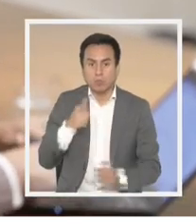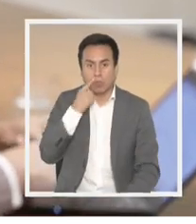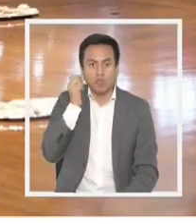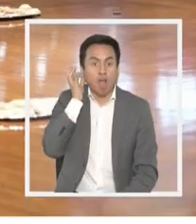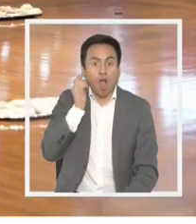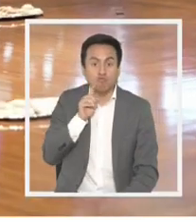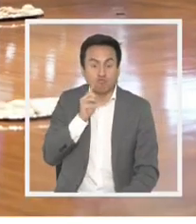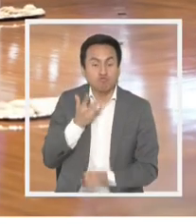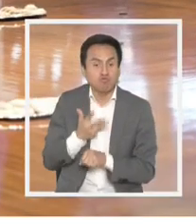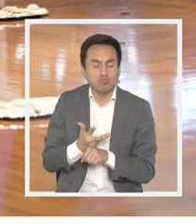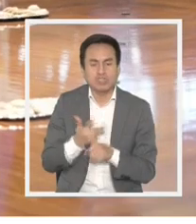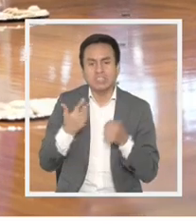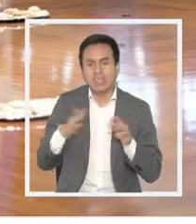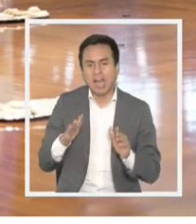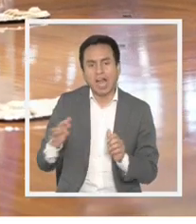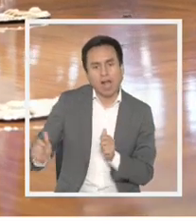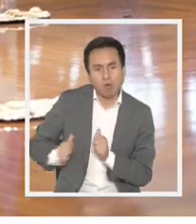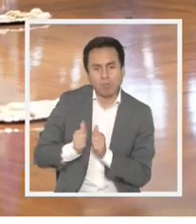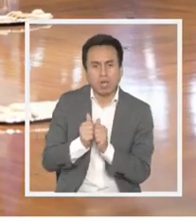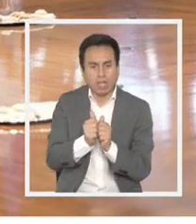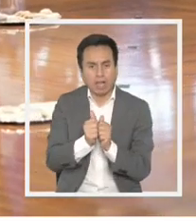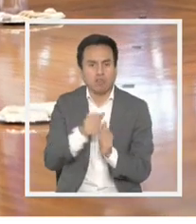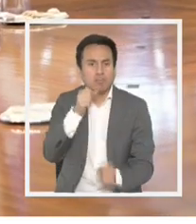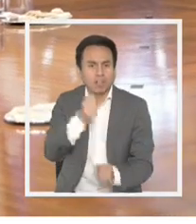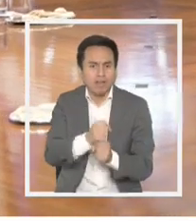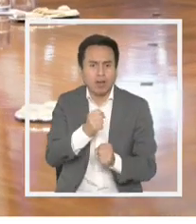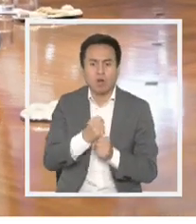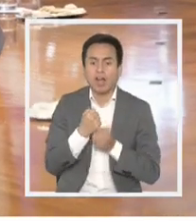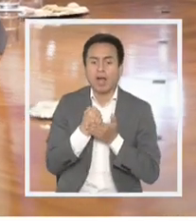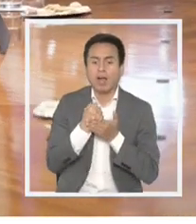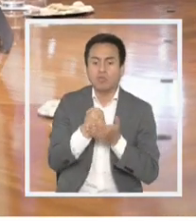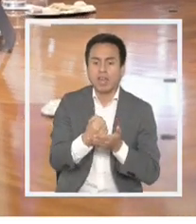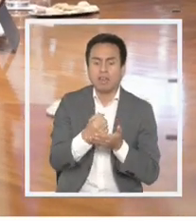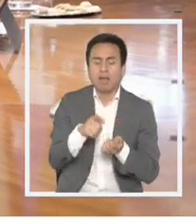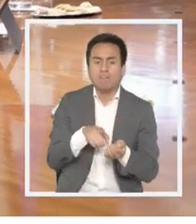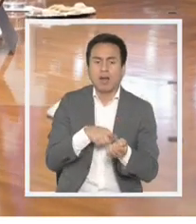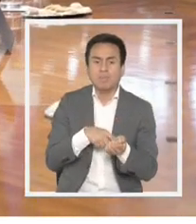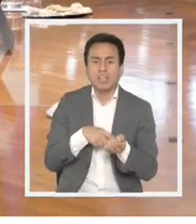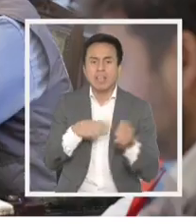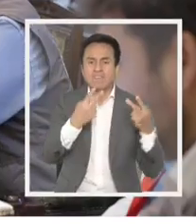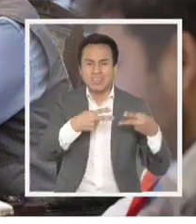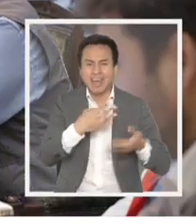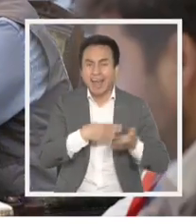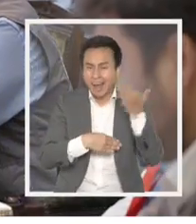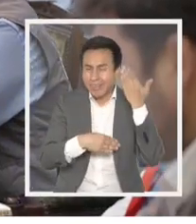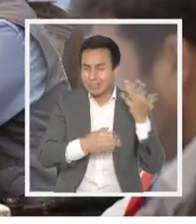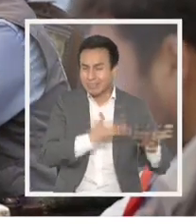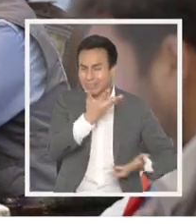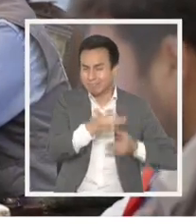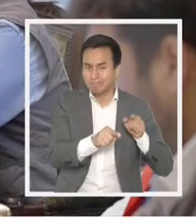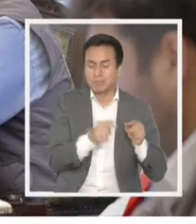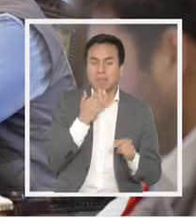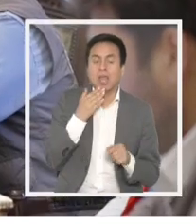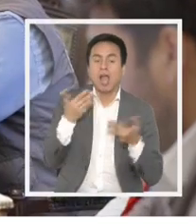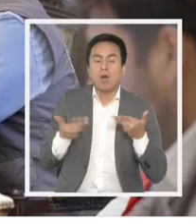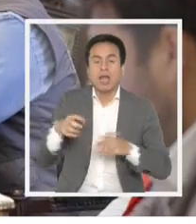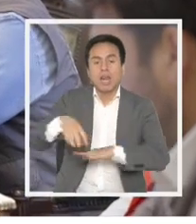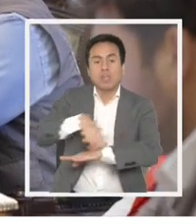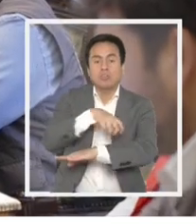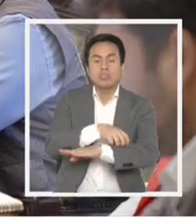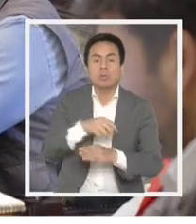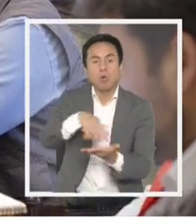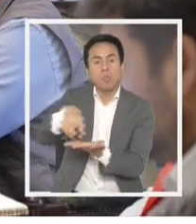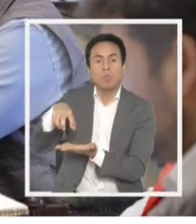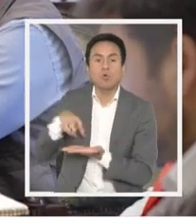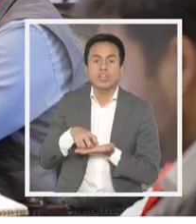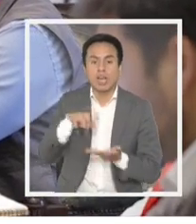voluntarias que han estado Incluso acompañándonos en el trabajo para ayudar a las a las familias de Viña del Mar hoy día también en varias regiones y